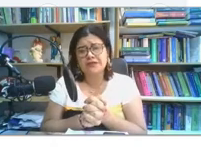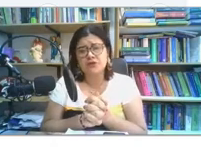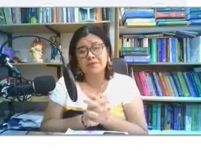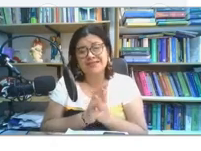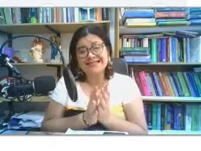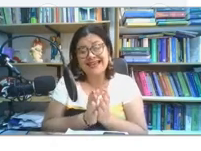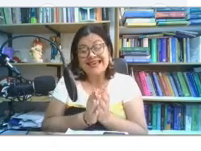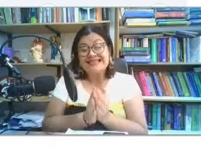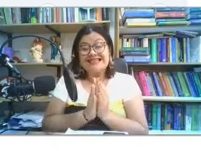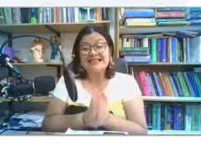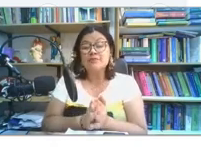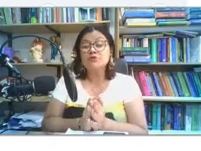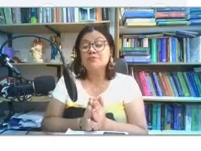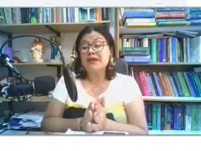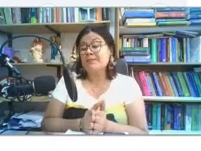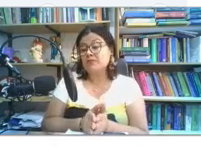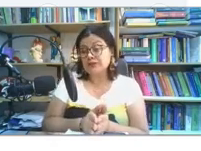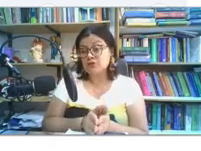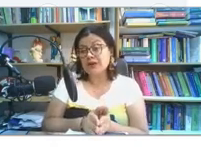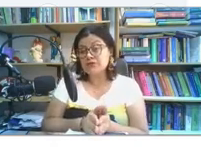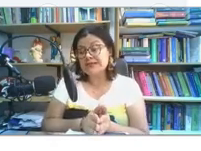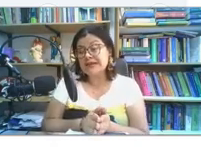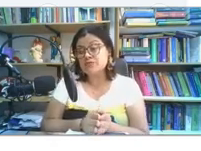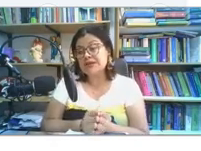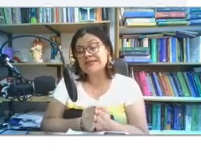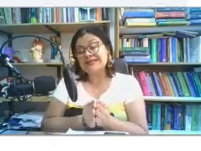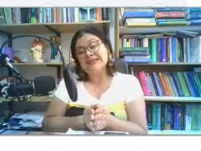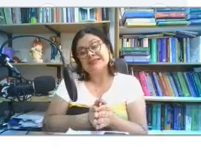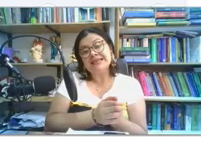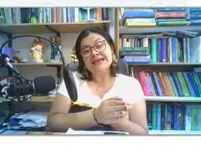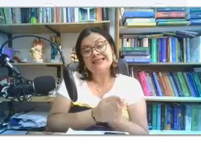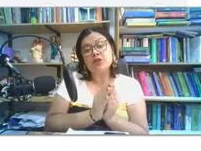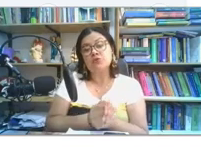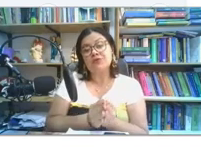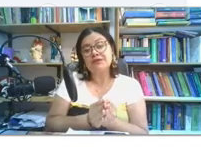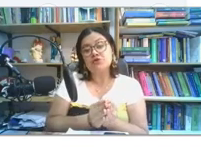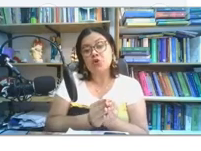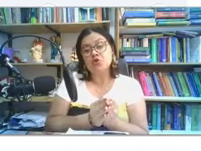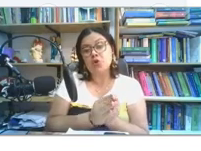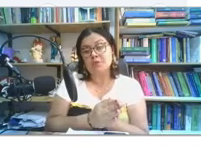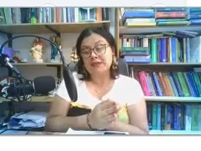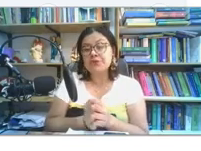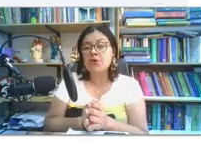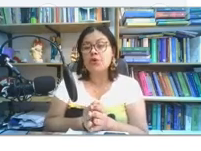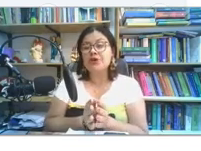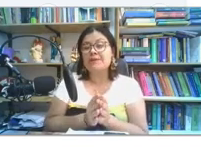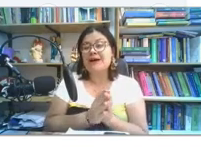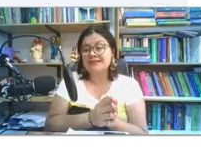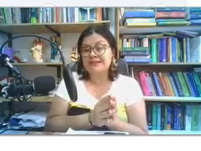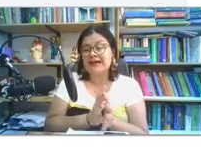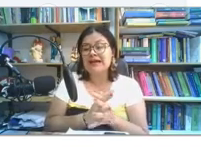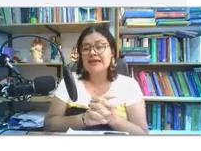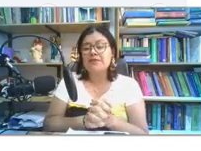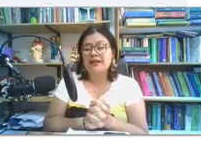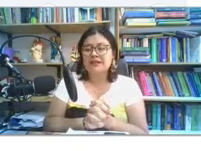poco ustedes lo que pasa es que si hacemos preguntas con casuística ustedes se desligan del contexto normativo o de la